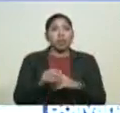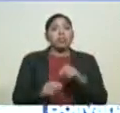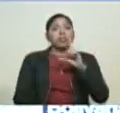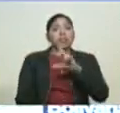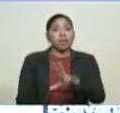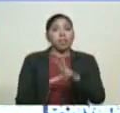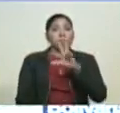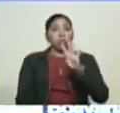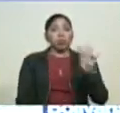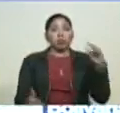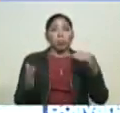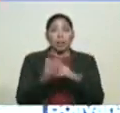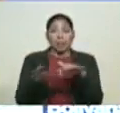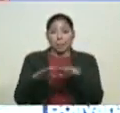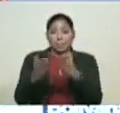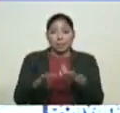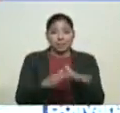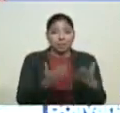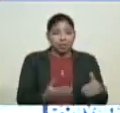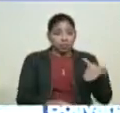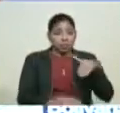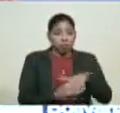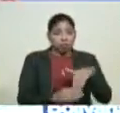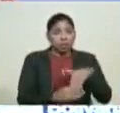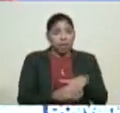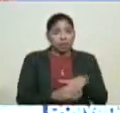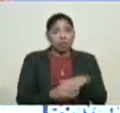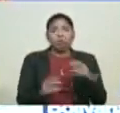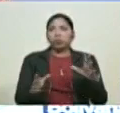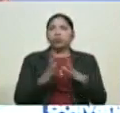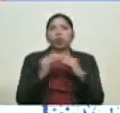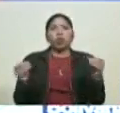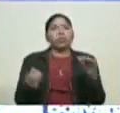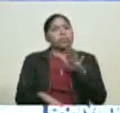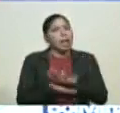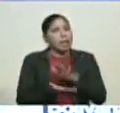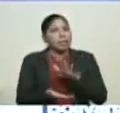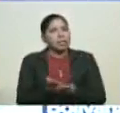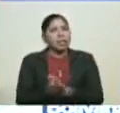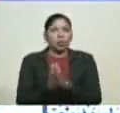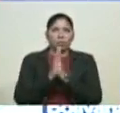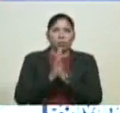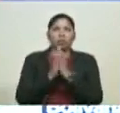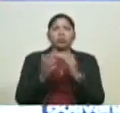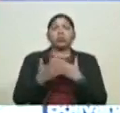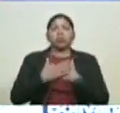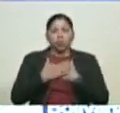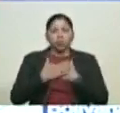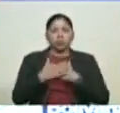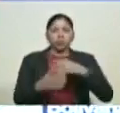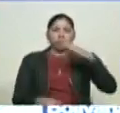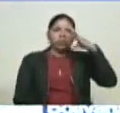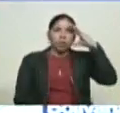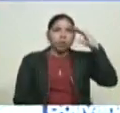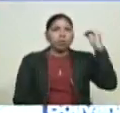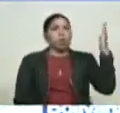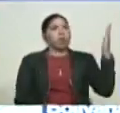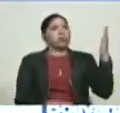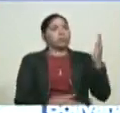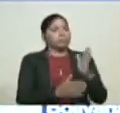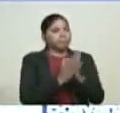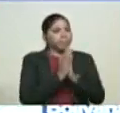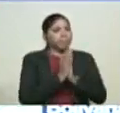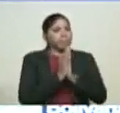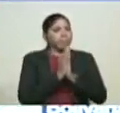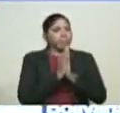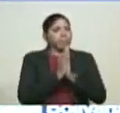34.000 mesas de votación. Cuidemos que todo sea en paz. Y le pido al Padre Creador